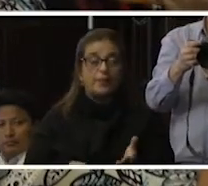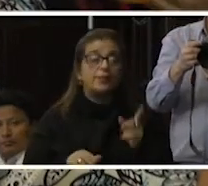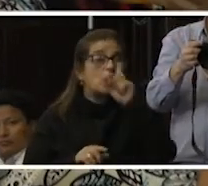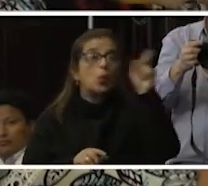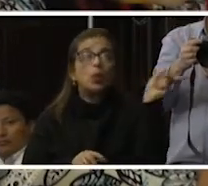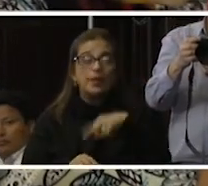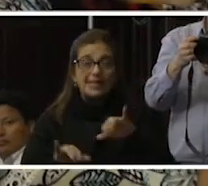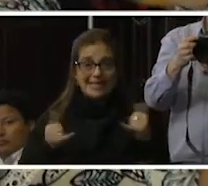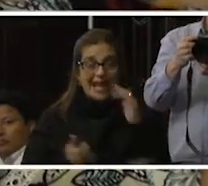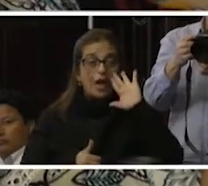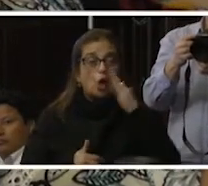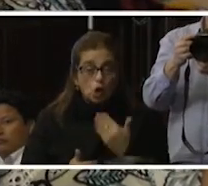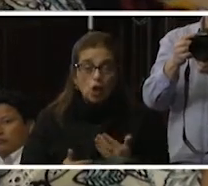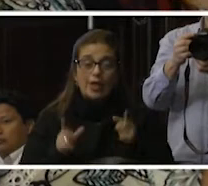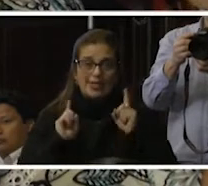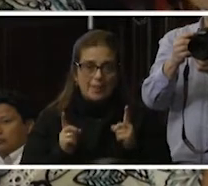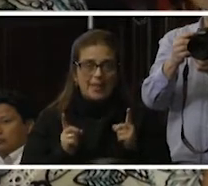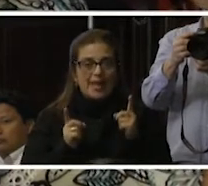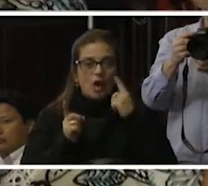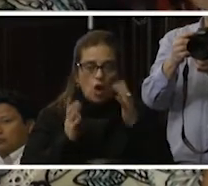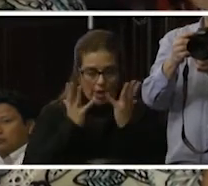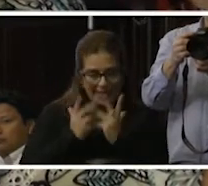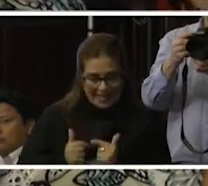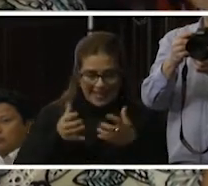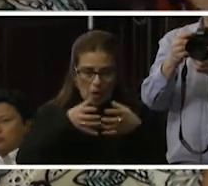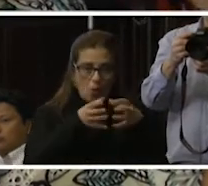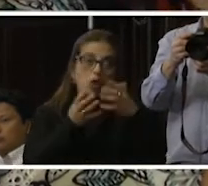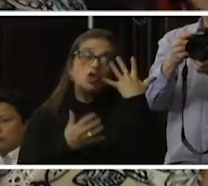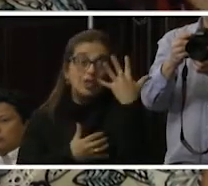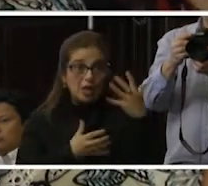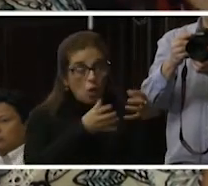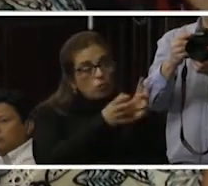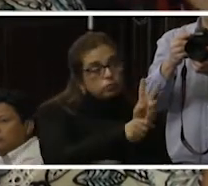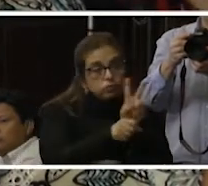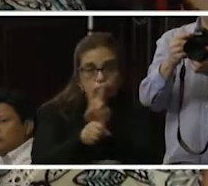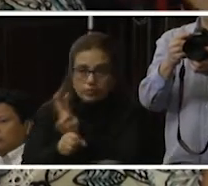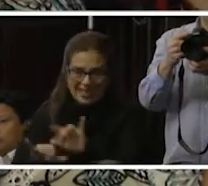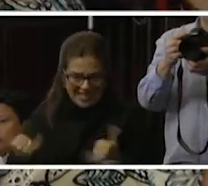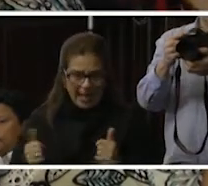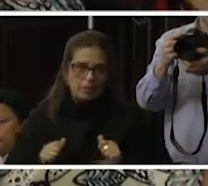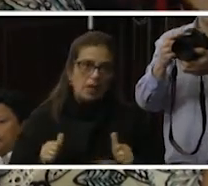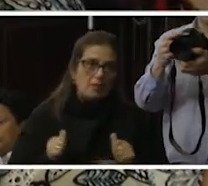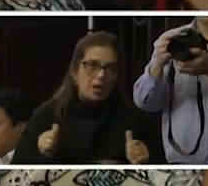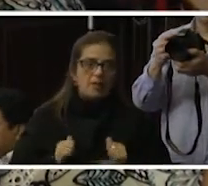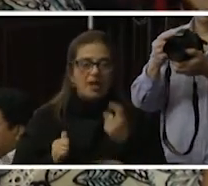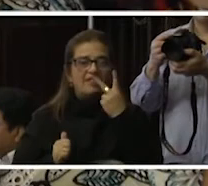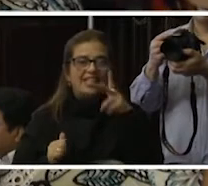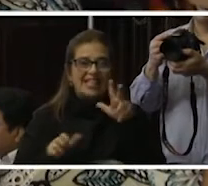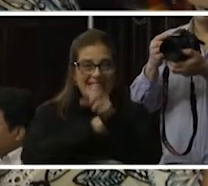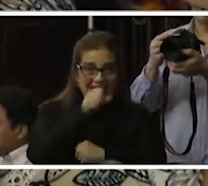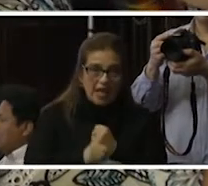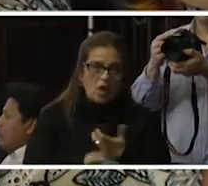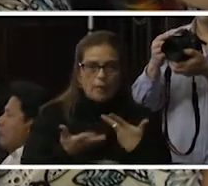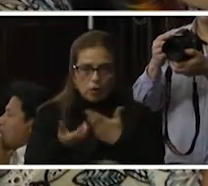proceso de reconocimiento y la categorización de las 5 reservas que ya van como 23 años en espera a favor de esos